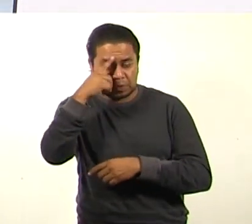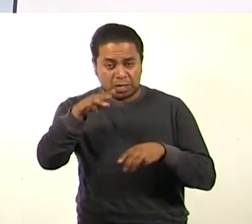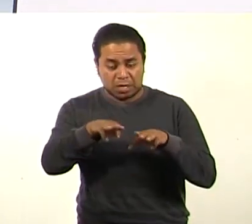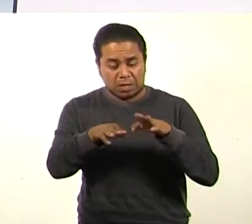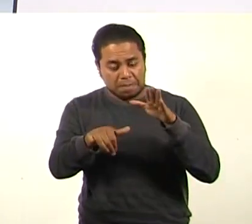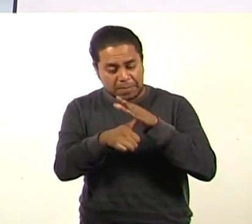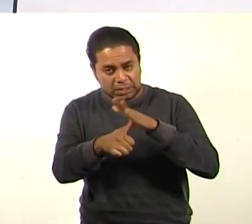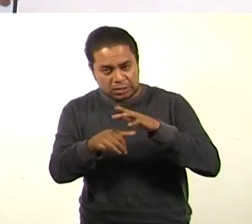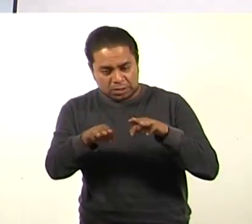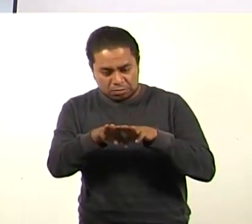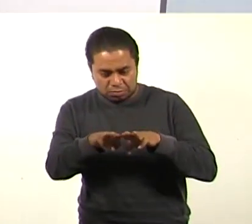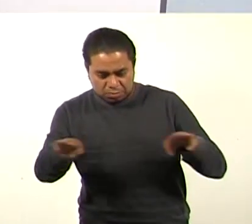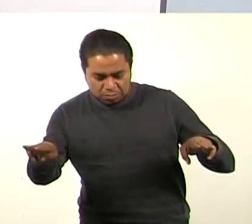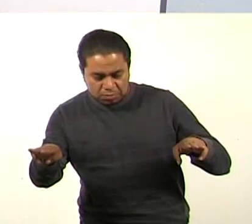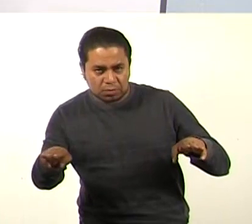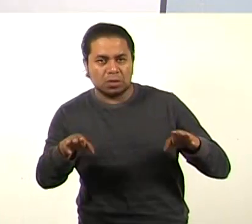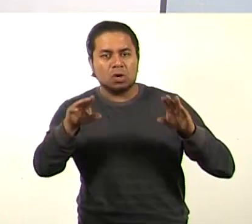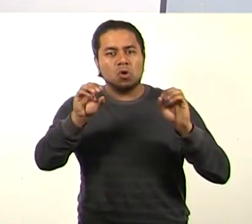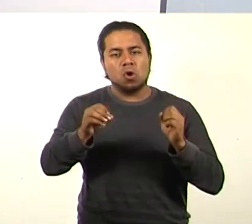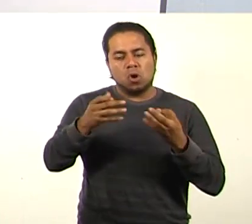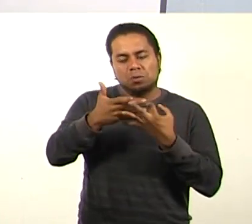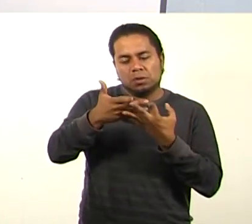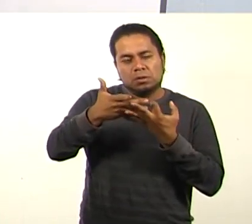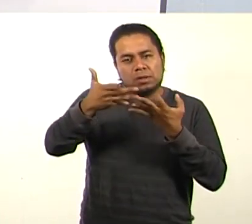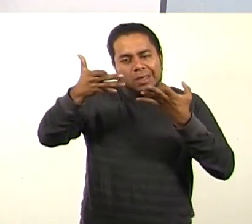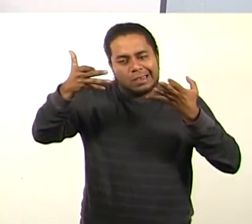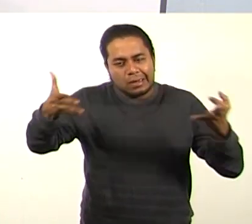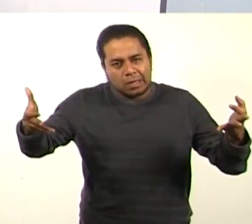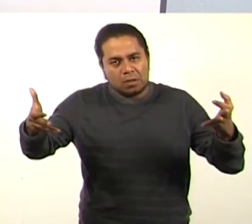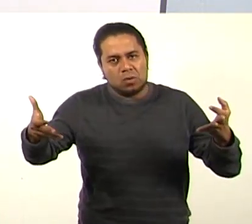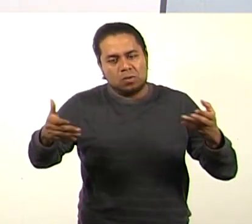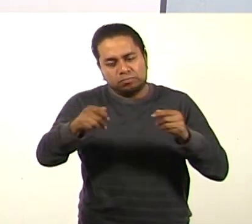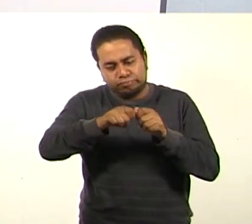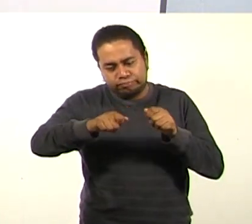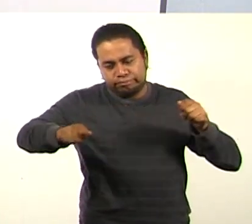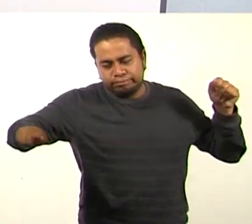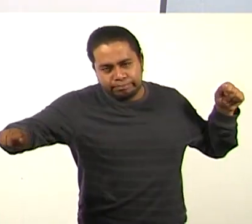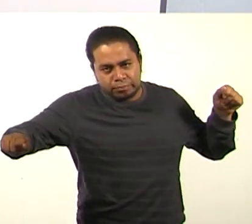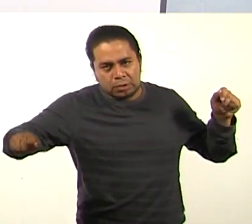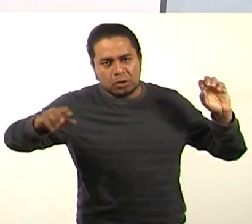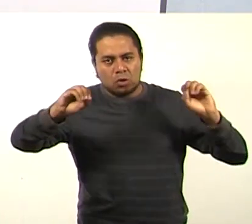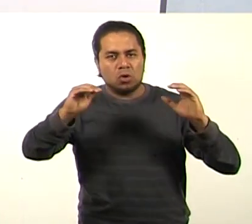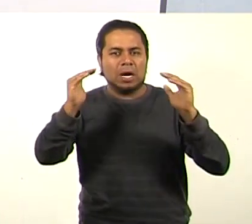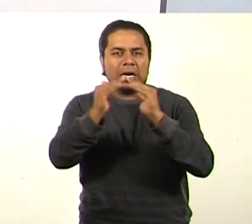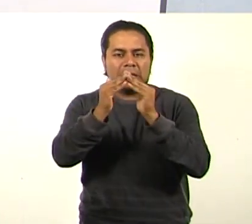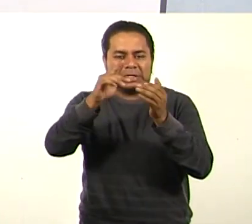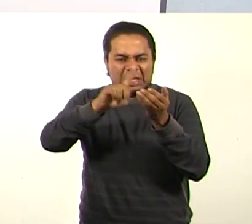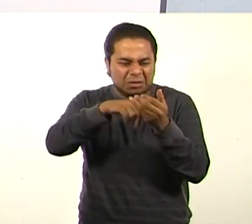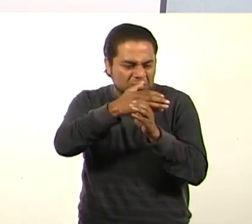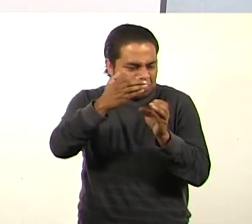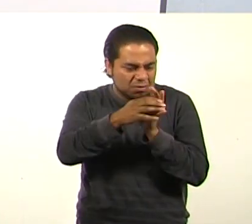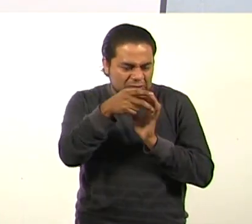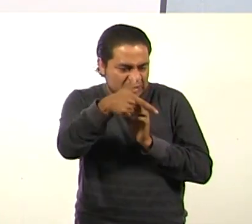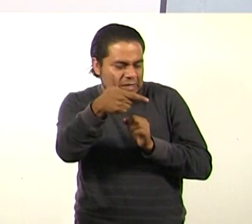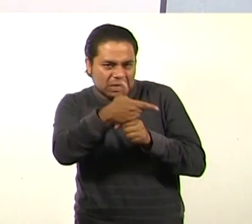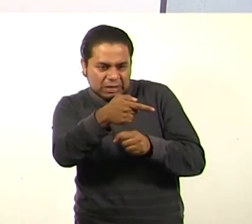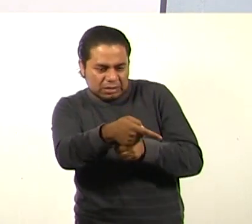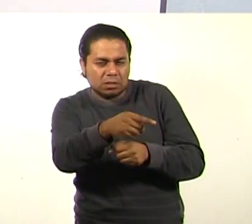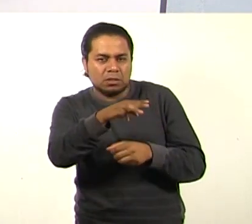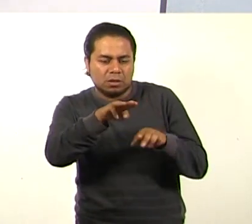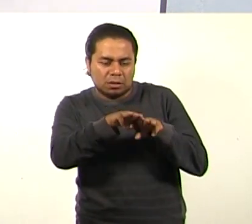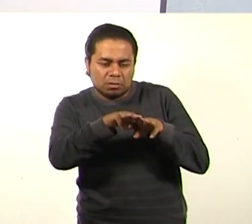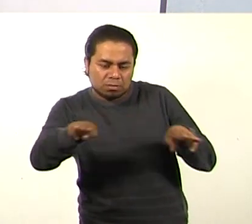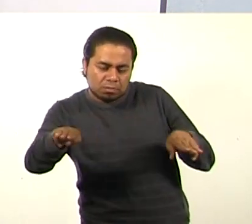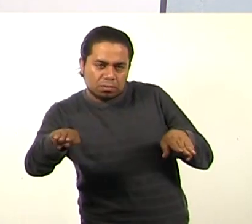un terreno, cualquier objeto dentro de sus casas, lo que quieran, en esa medición es difícil que